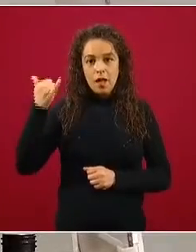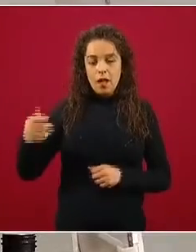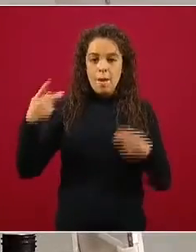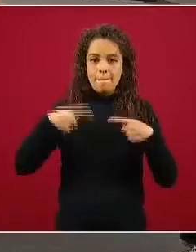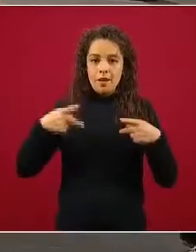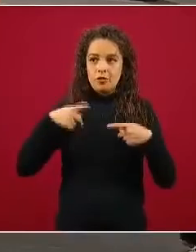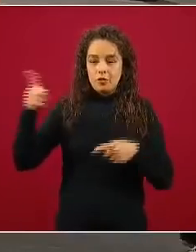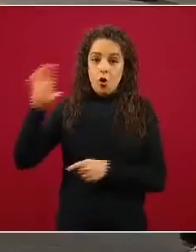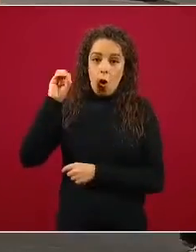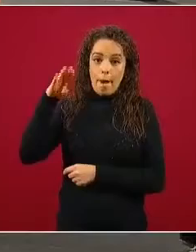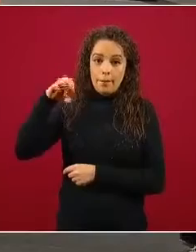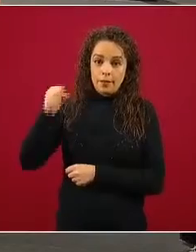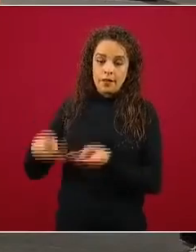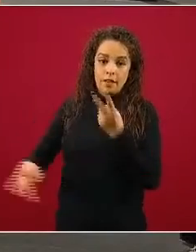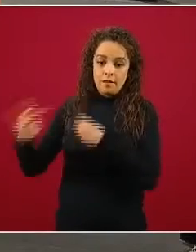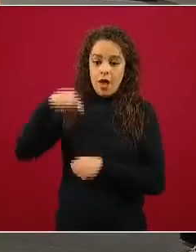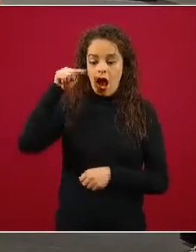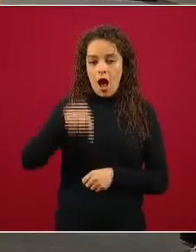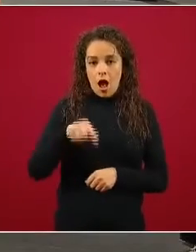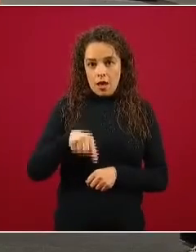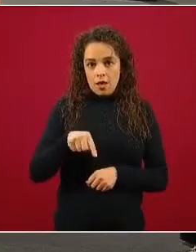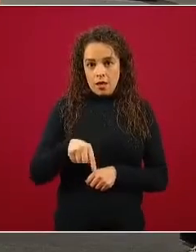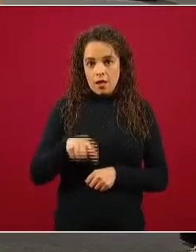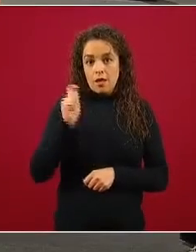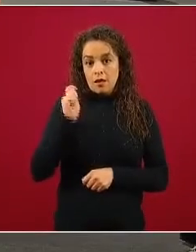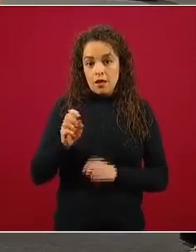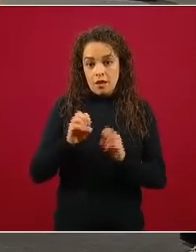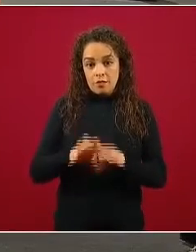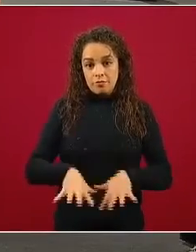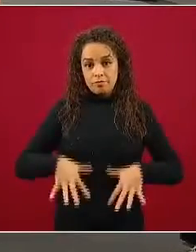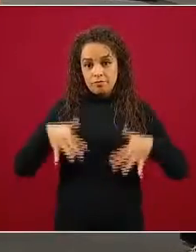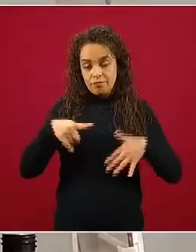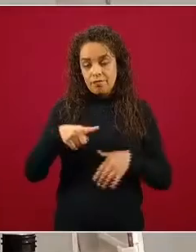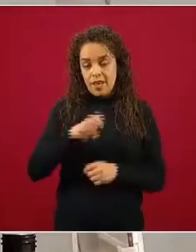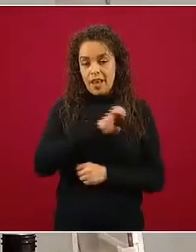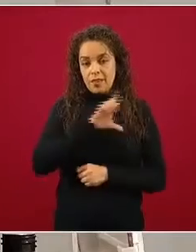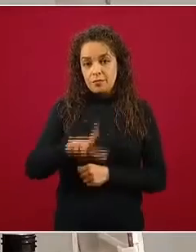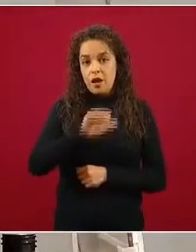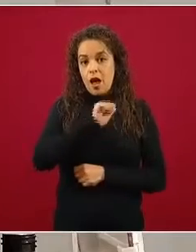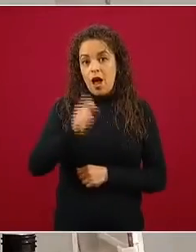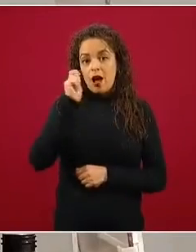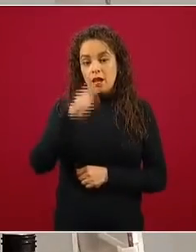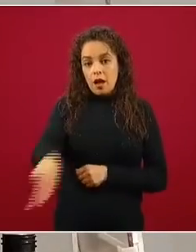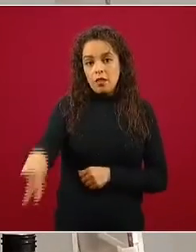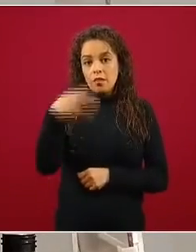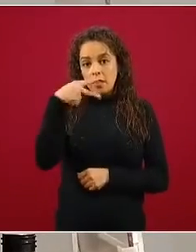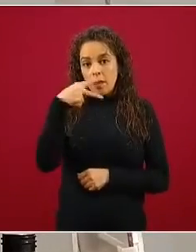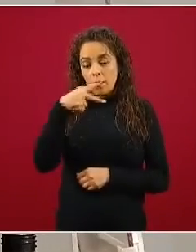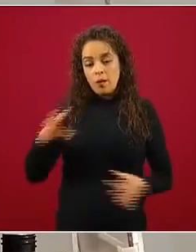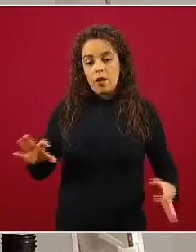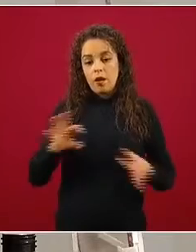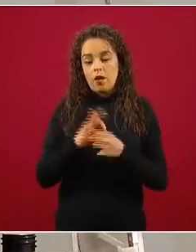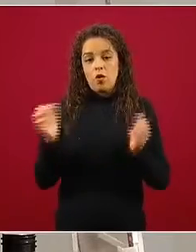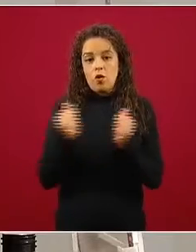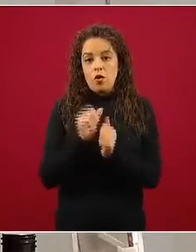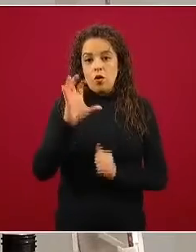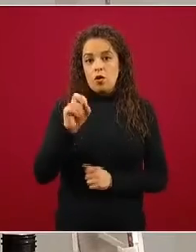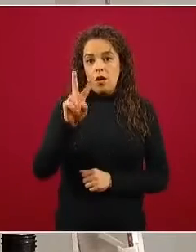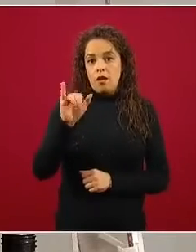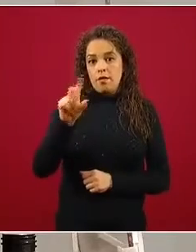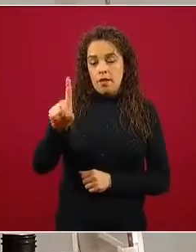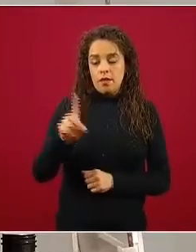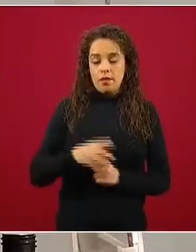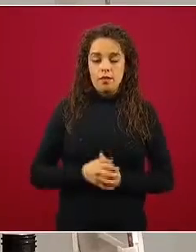y vamos a tener esta sesión específica sobre tabaco, y partiremos del punto de tabaco y COVID, y luego tabaco en general como uno de